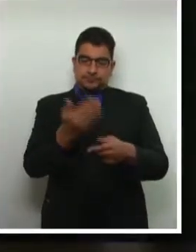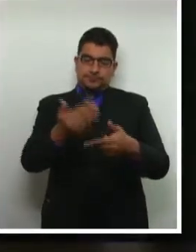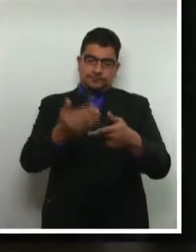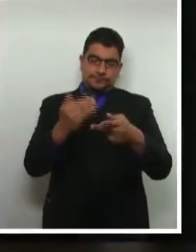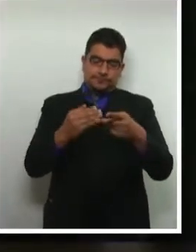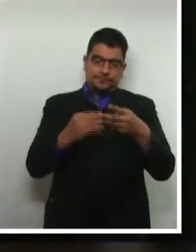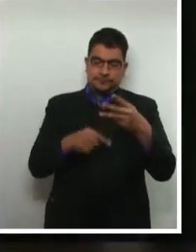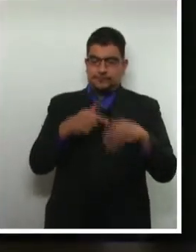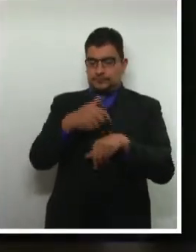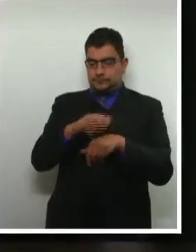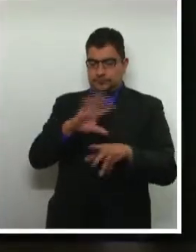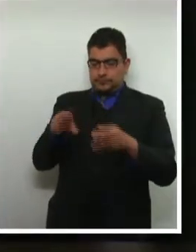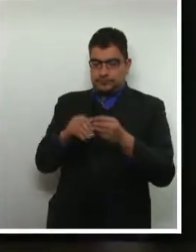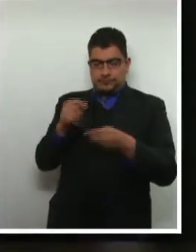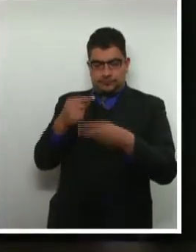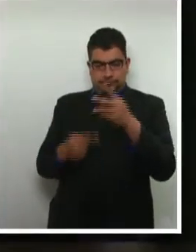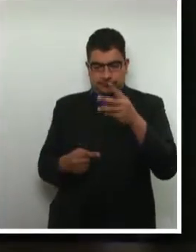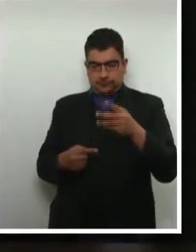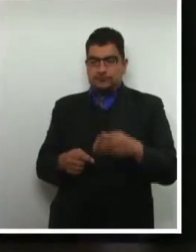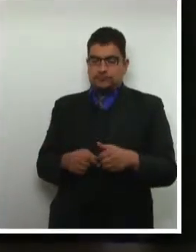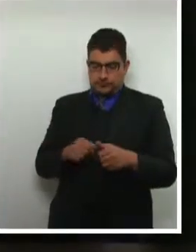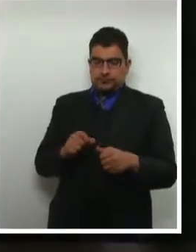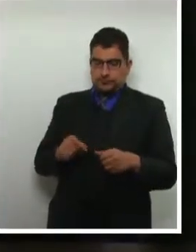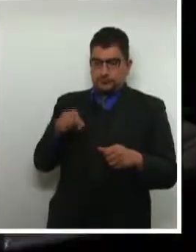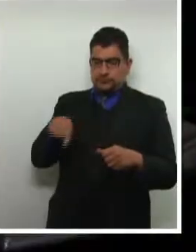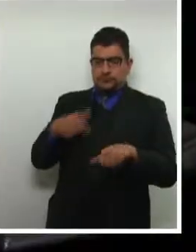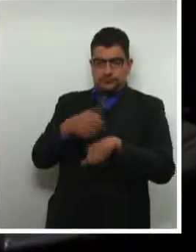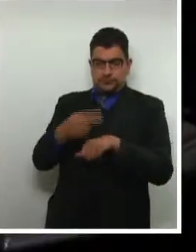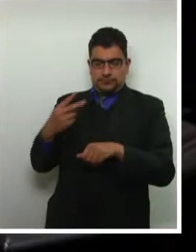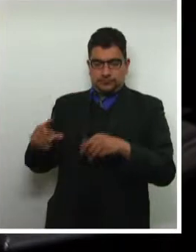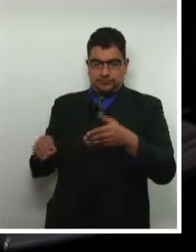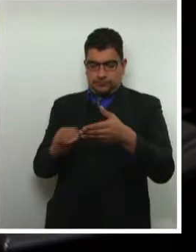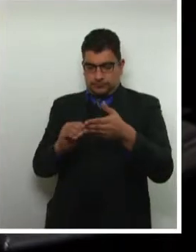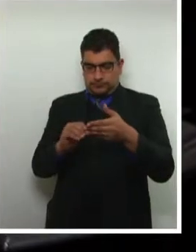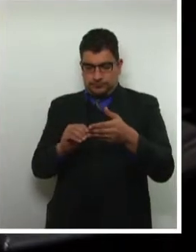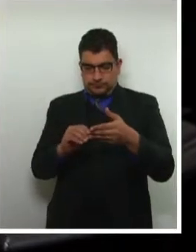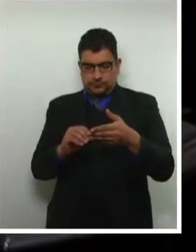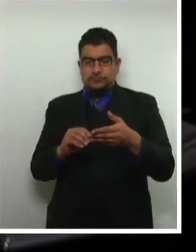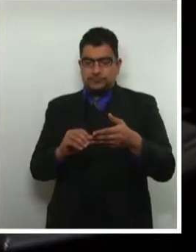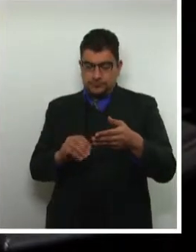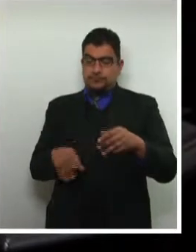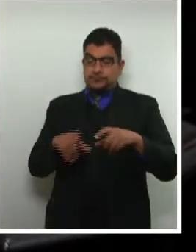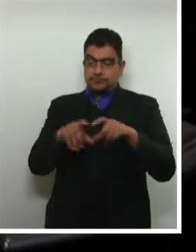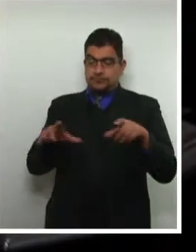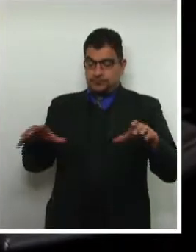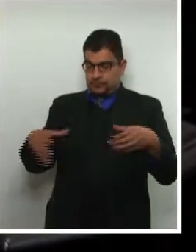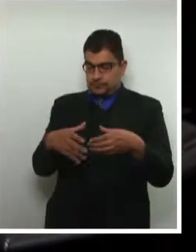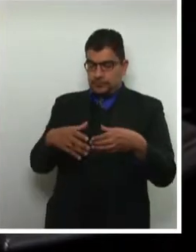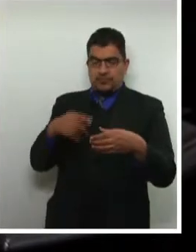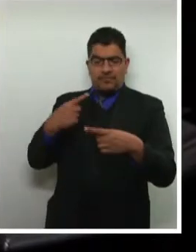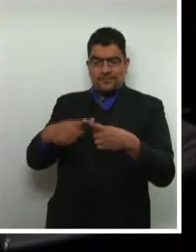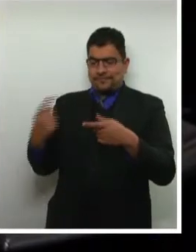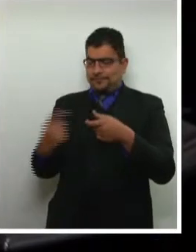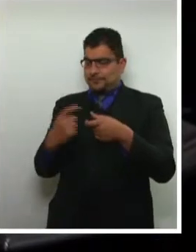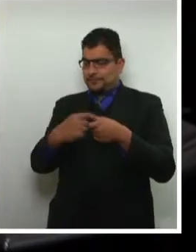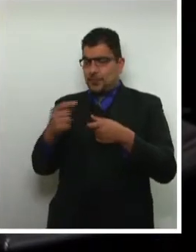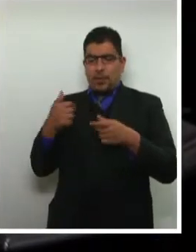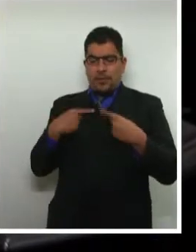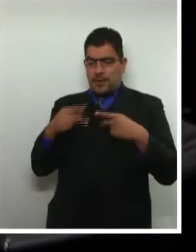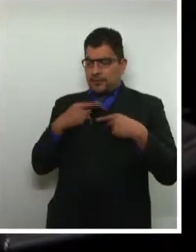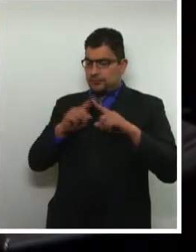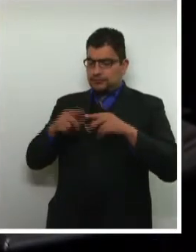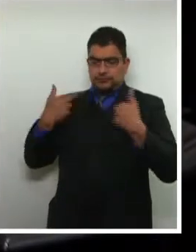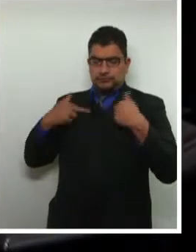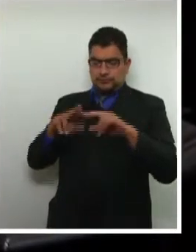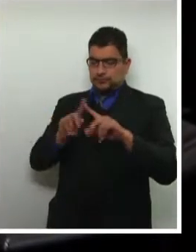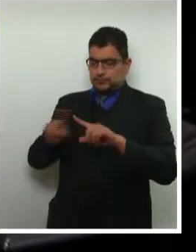era todo el apartado. El 2, falta el numeral 2. Sí. El Consejo se integra por representantes de organizaciones de